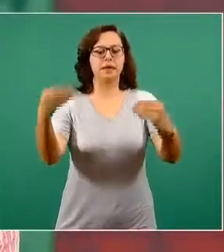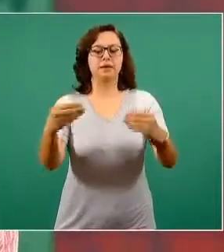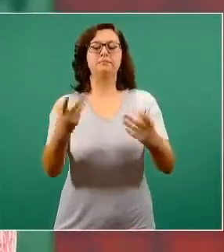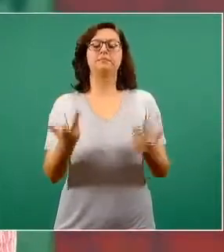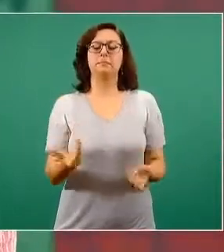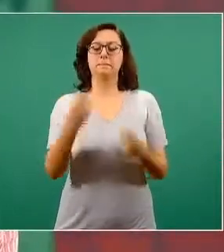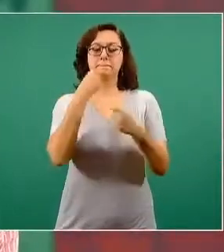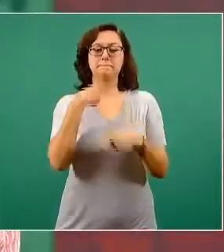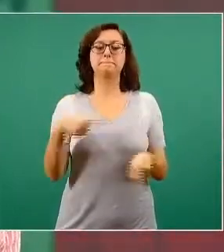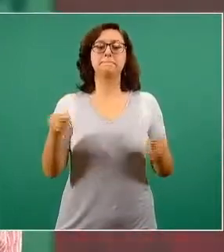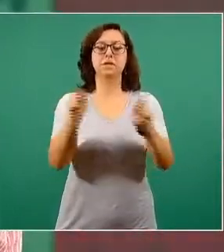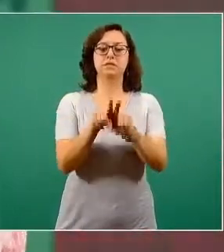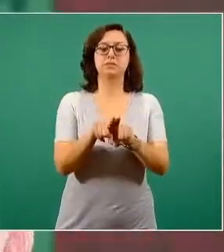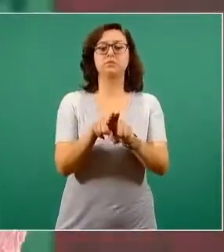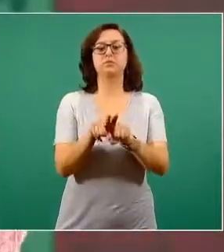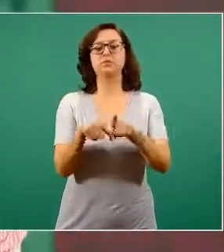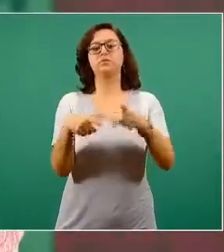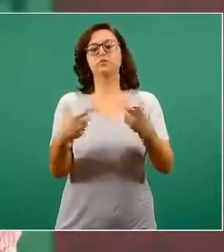guías